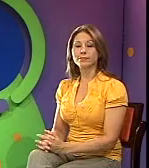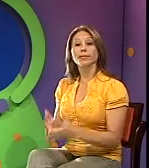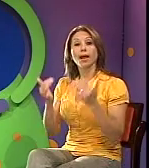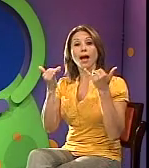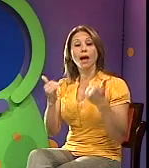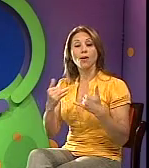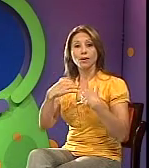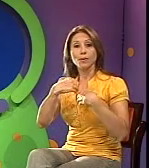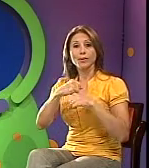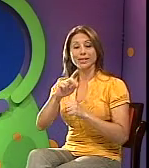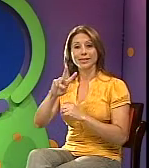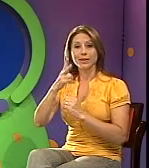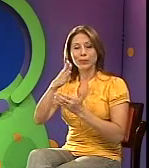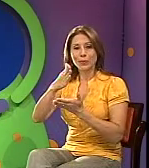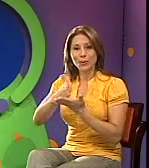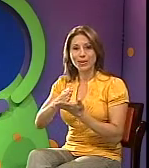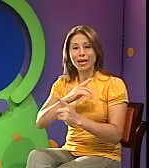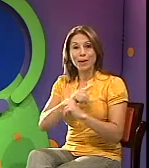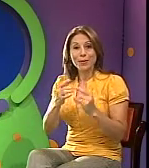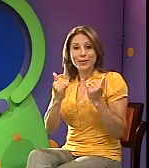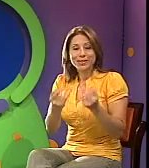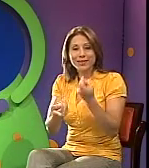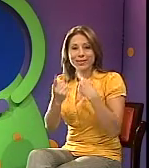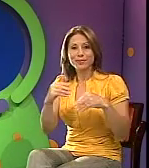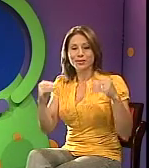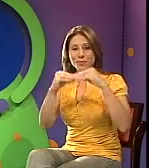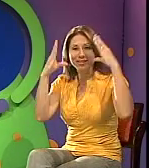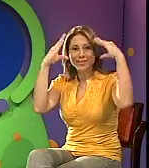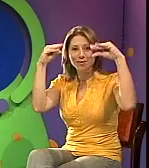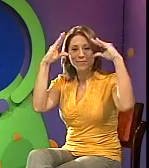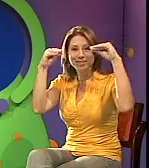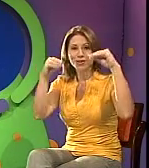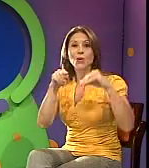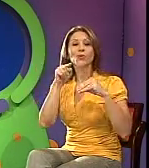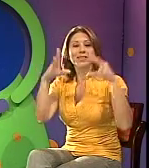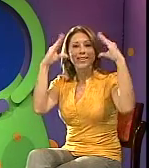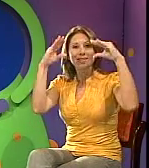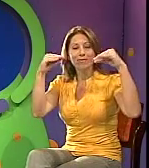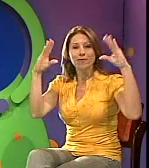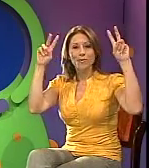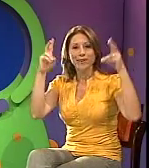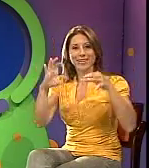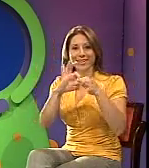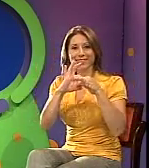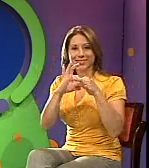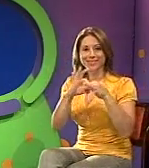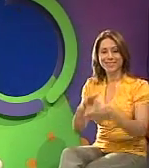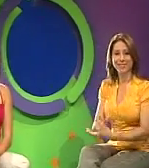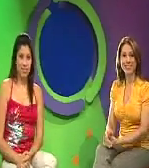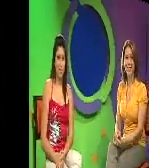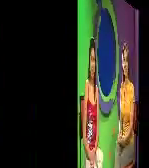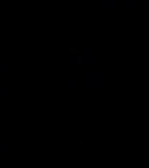Ahora vamos a nuestro segundo corte, pero ya regresamos con más información. Usted se informa en Nexos.